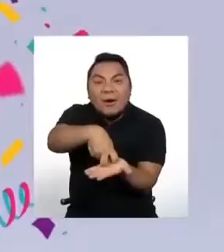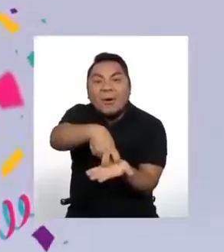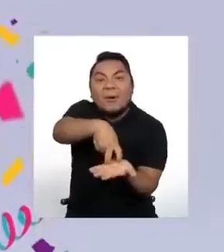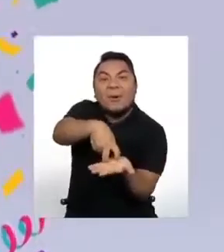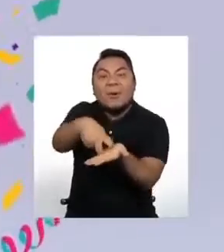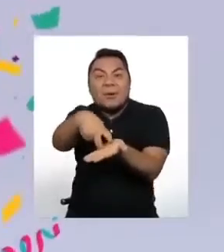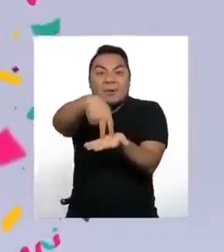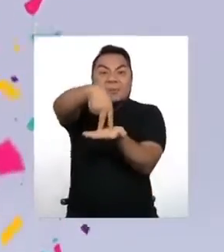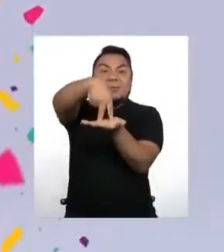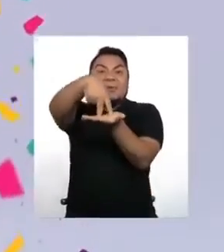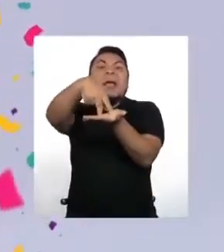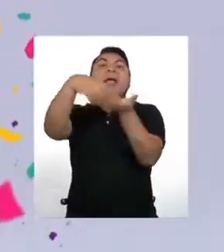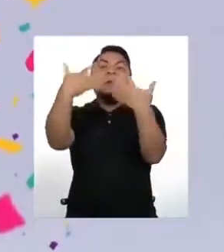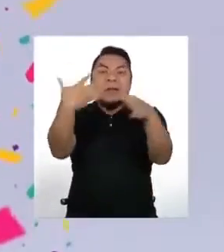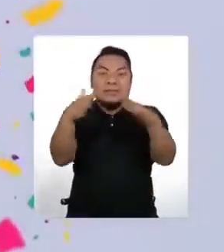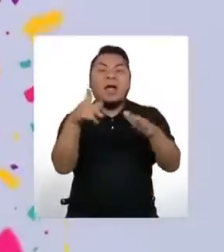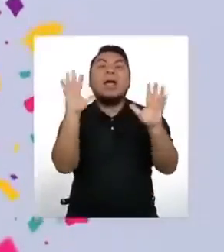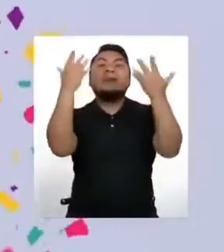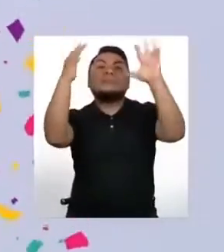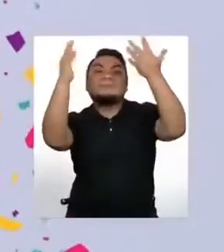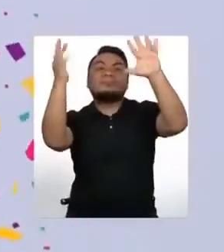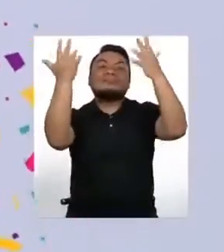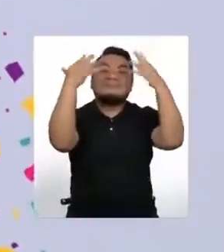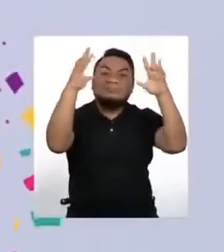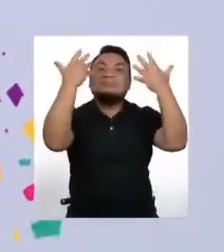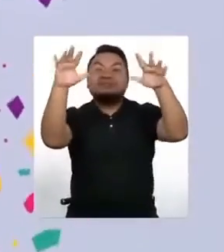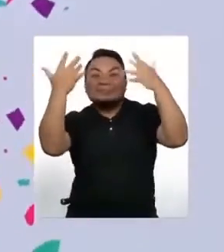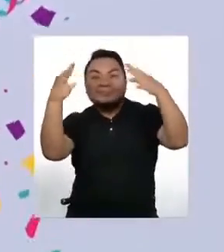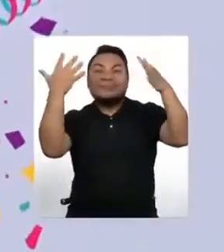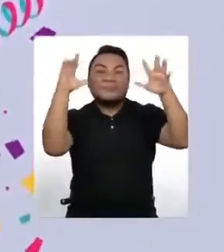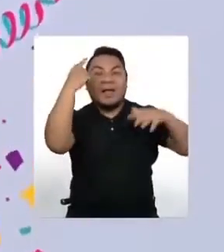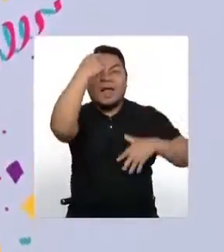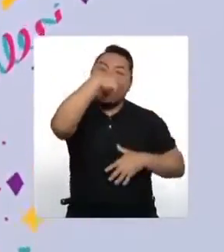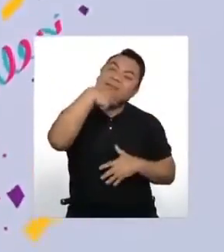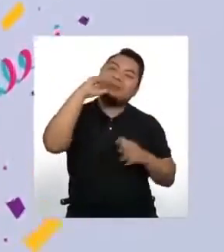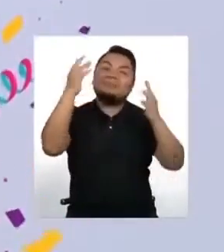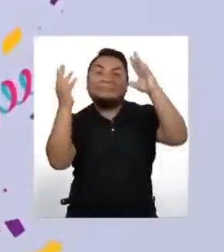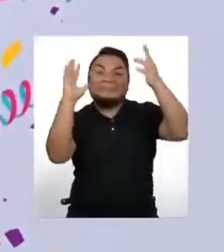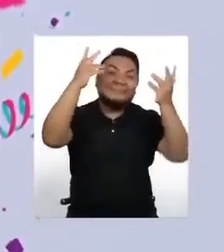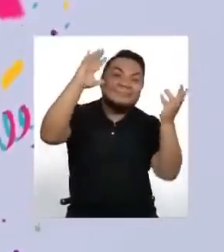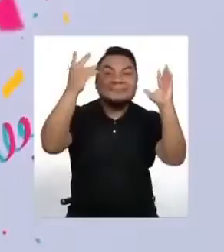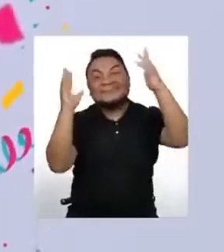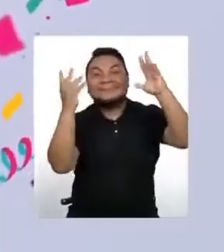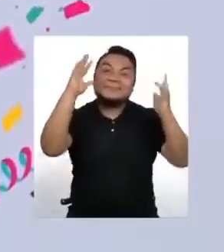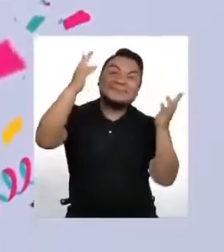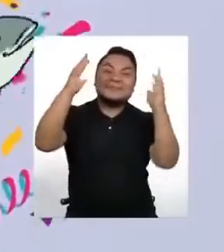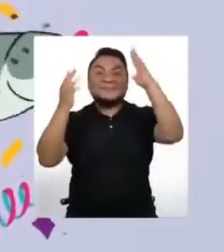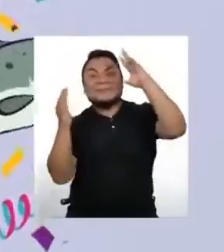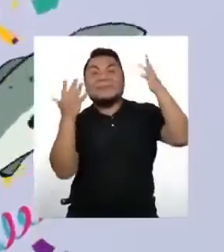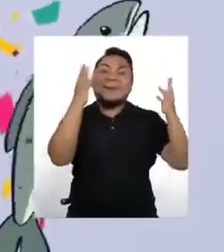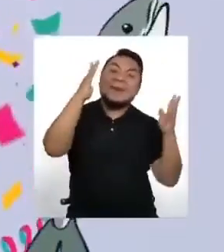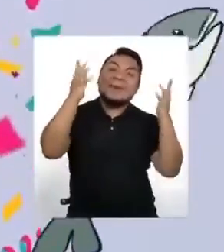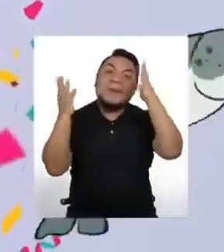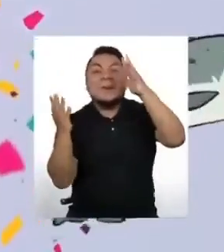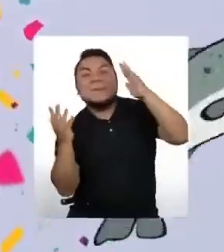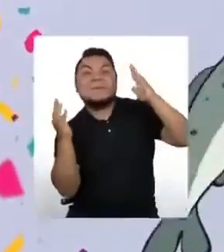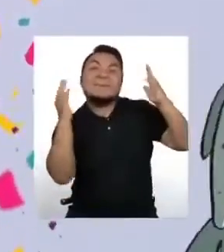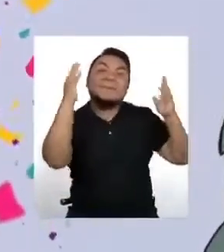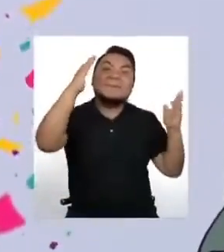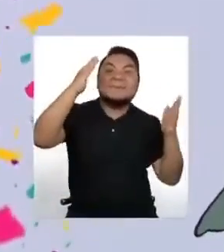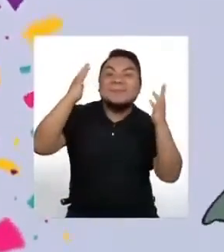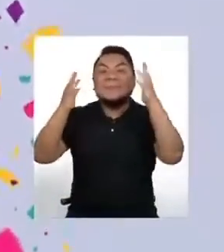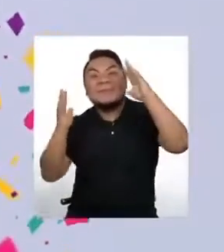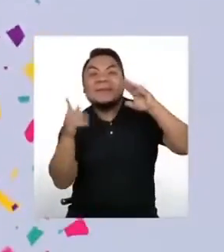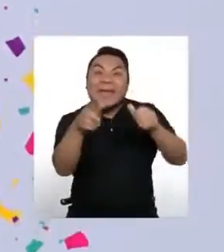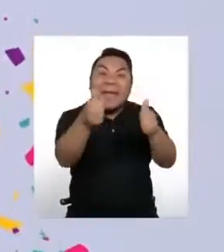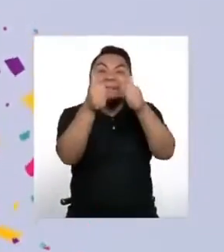Tienes que ir aprendiendo a identificar las cosas que la o lo calman. Si tu niña o niño presenta